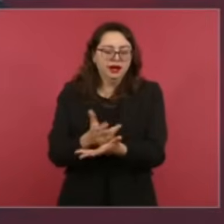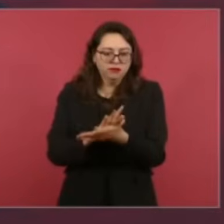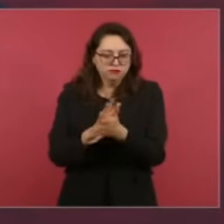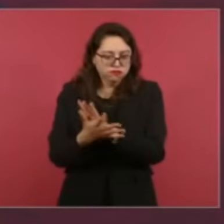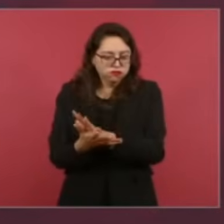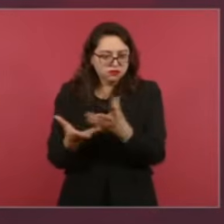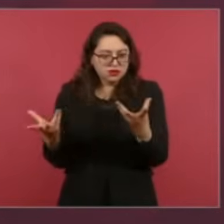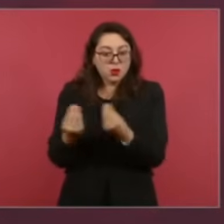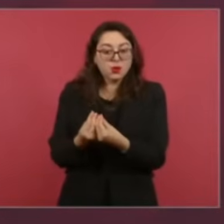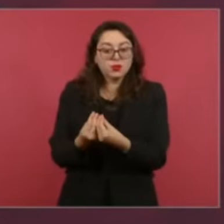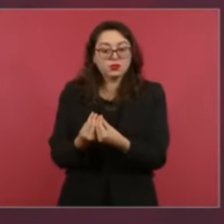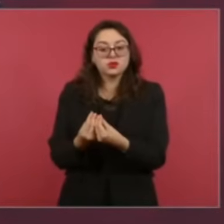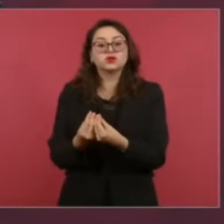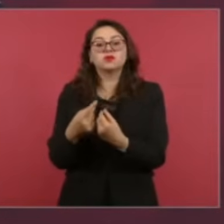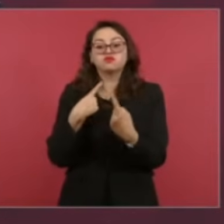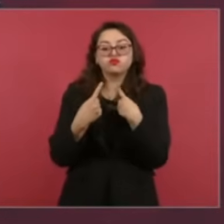concertaciones,